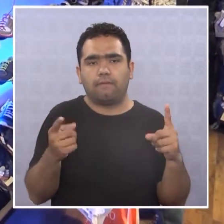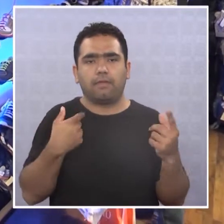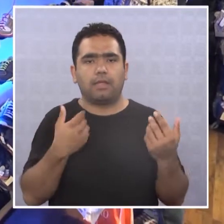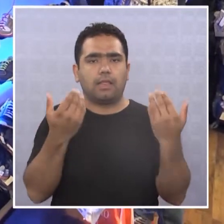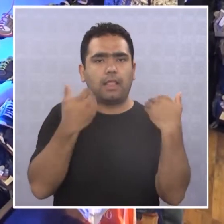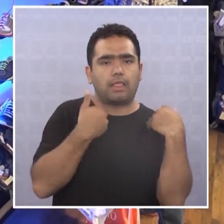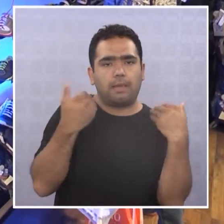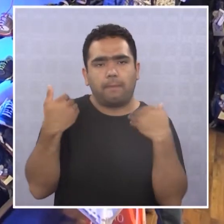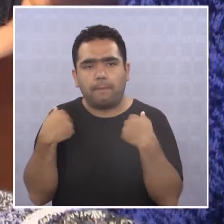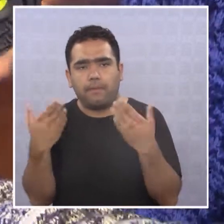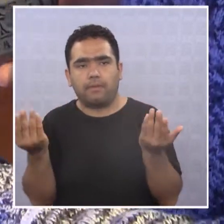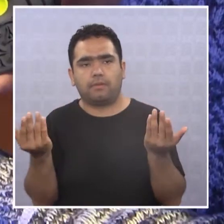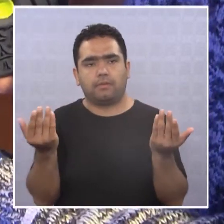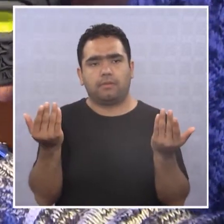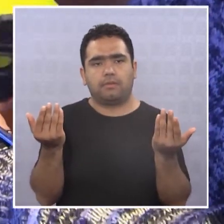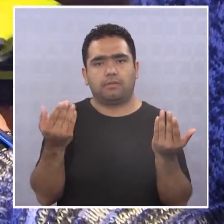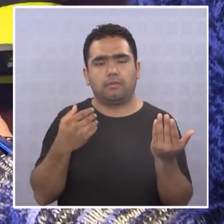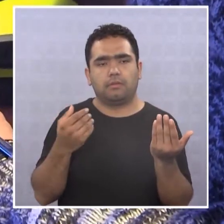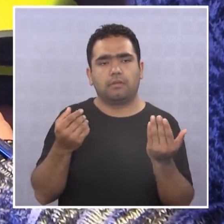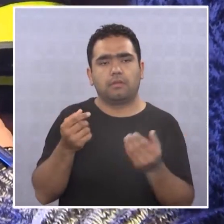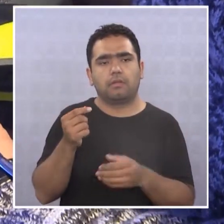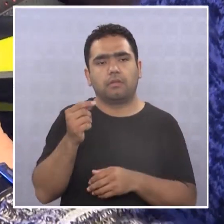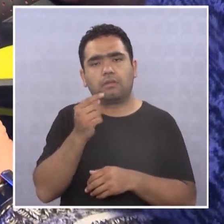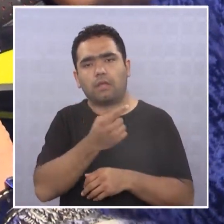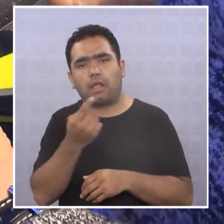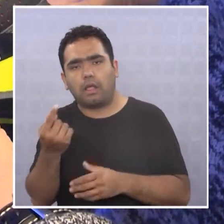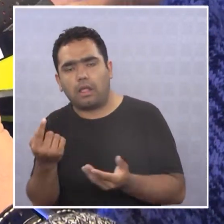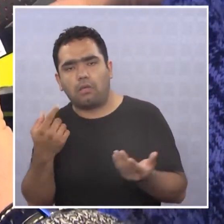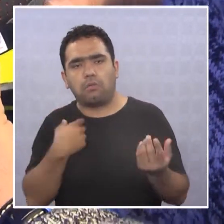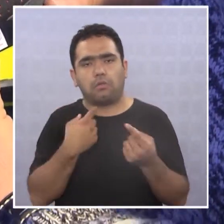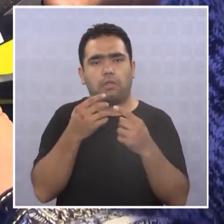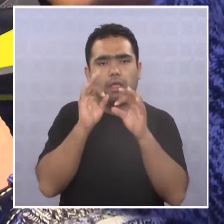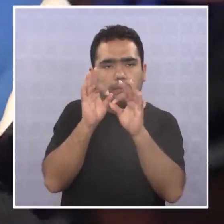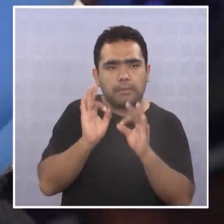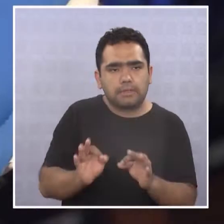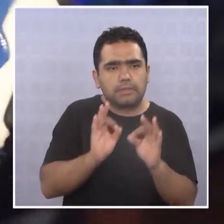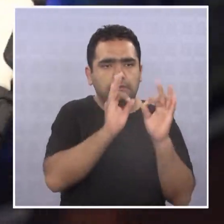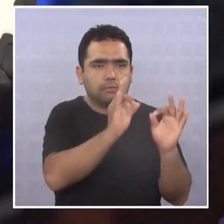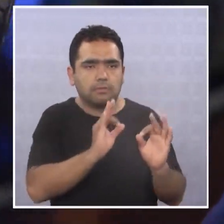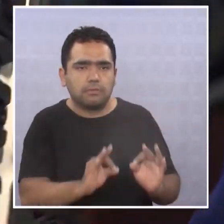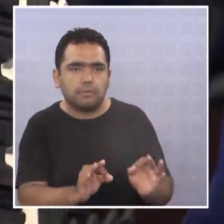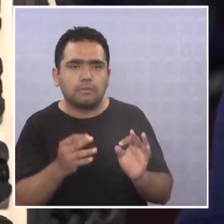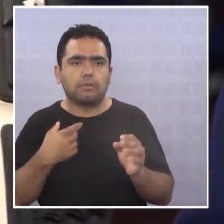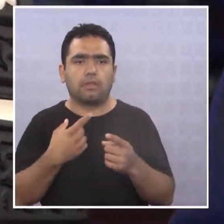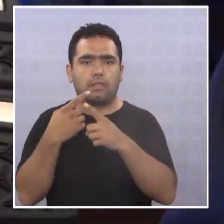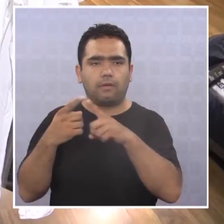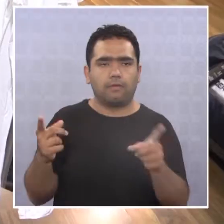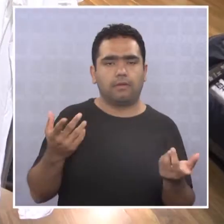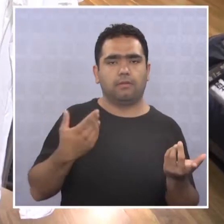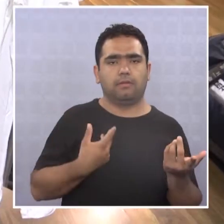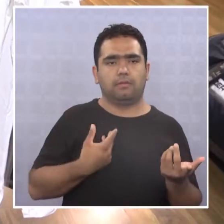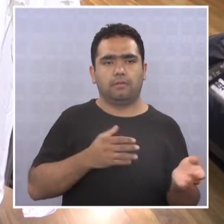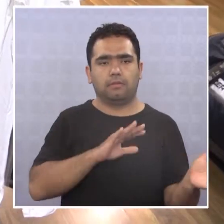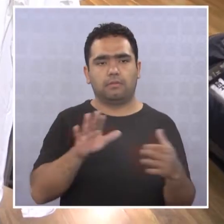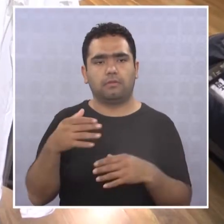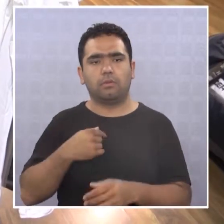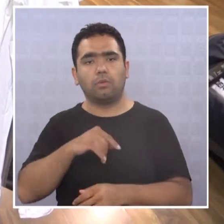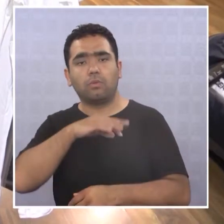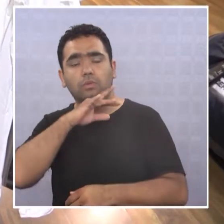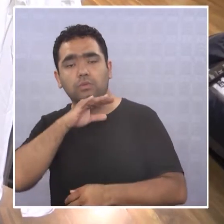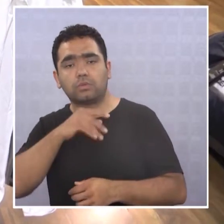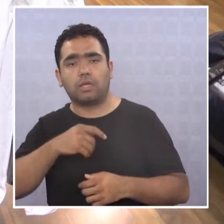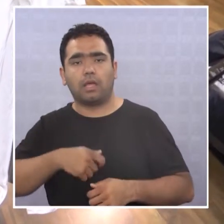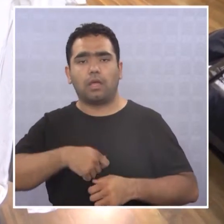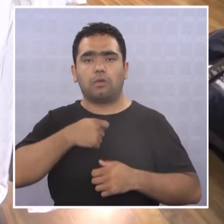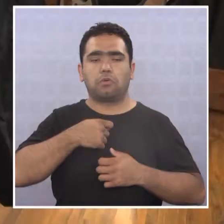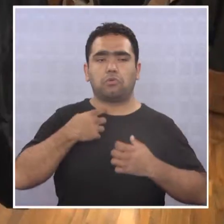deporte entonces cada uno de los deporte de alguna específica diferente en el tema de la pisada el usar ropa no